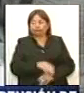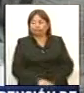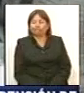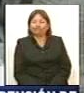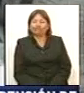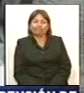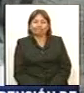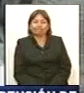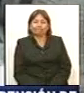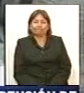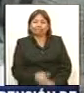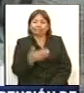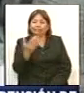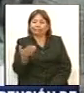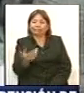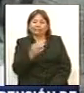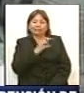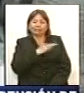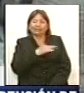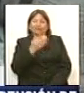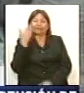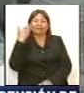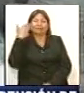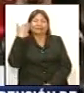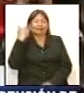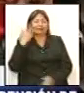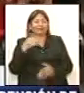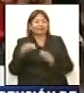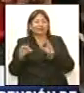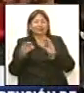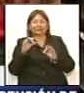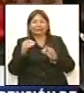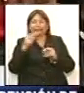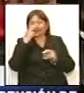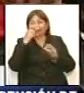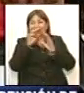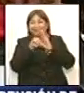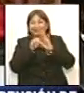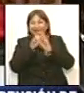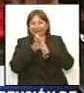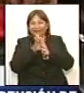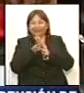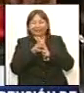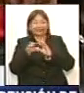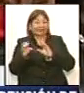un reconocimiento a su emblemática trayectoria en teatro, cine y televisión,